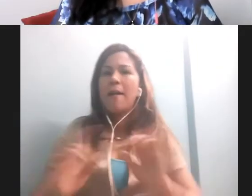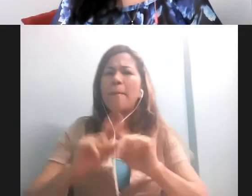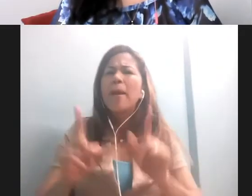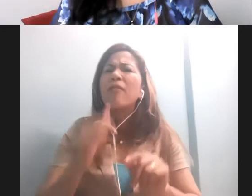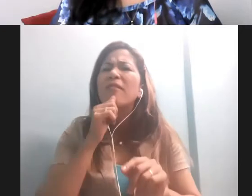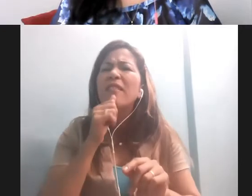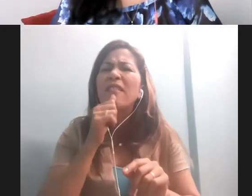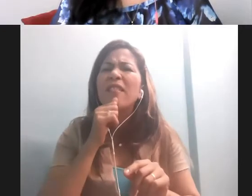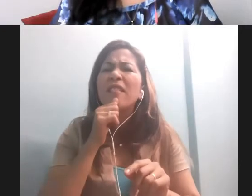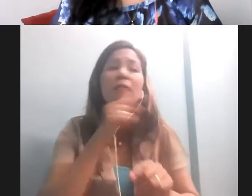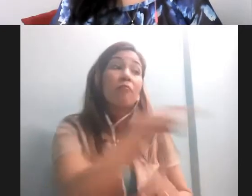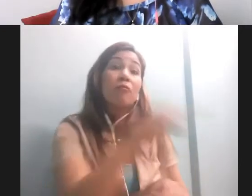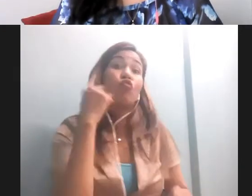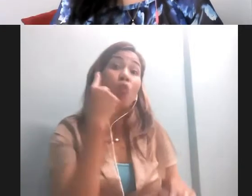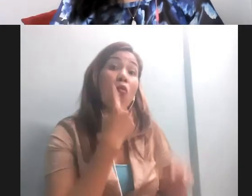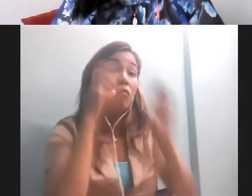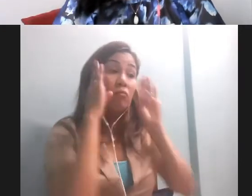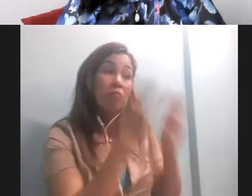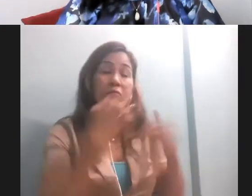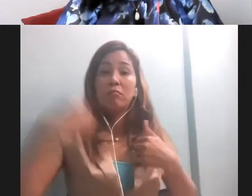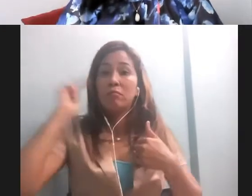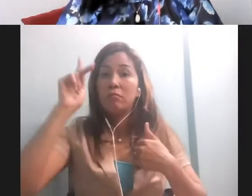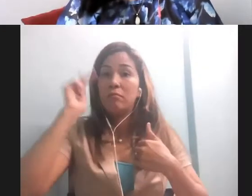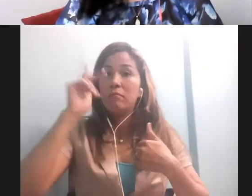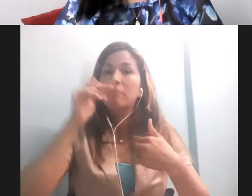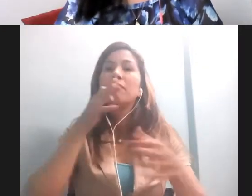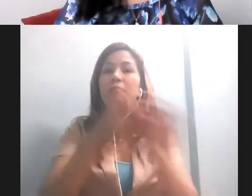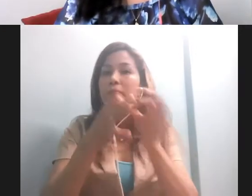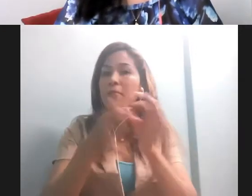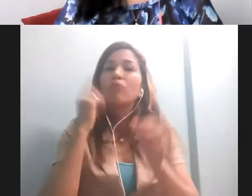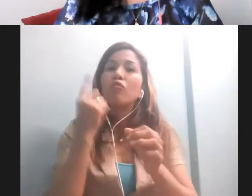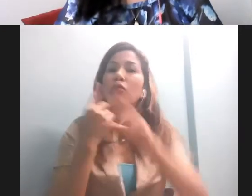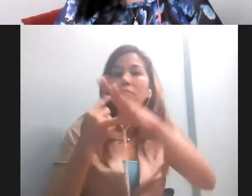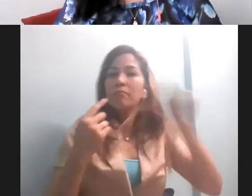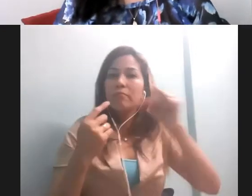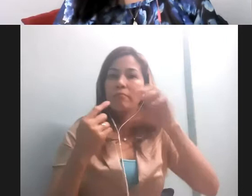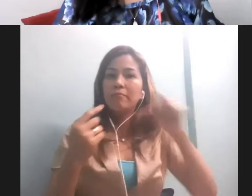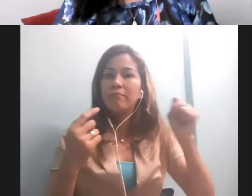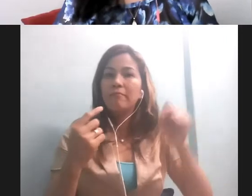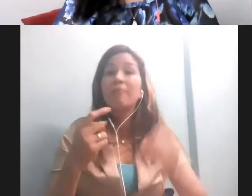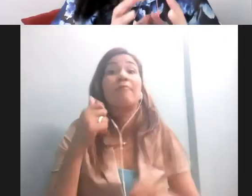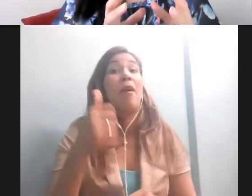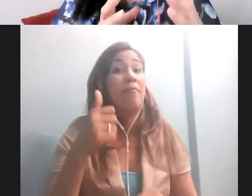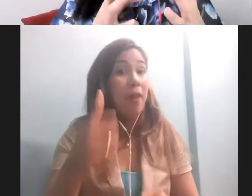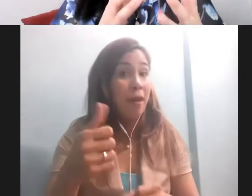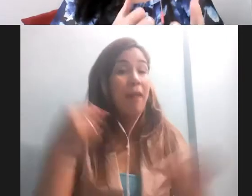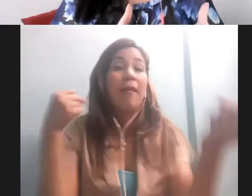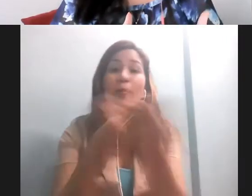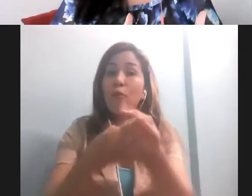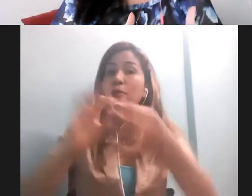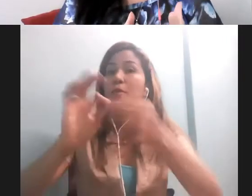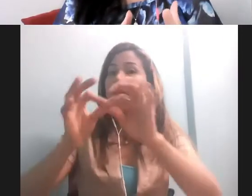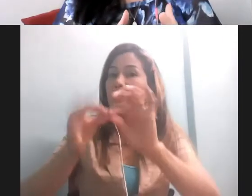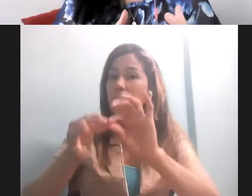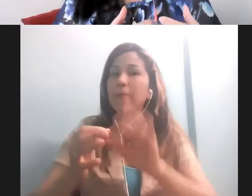escuchando es la persona sorda. Ellos solamente están haciendo de canal en ese caso. Que además es un canal bien importante y me gustaría, Jeffrey, que tú que además